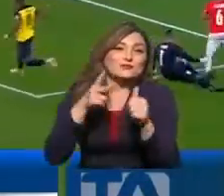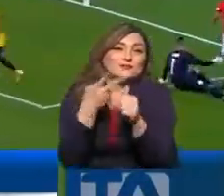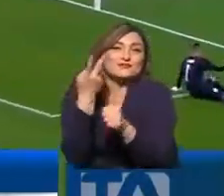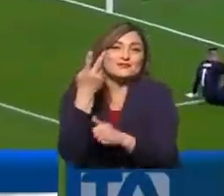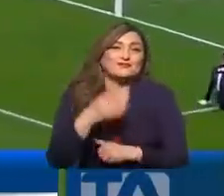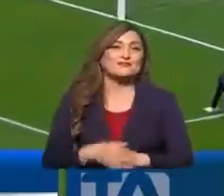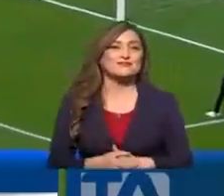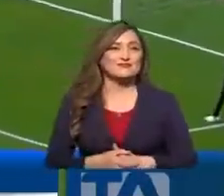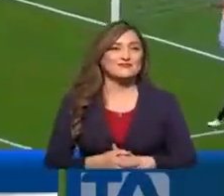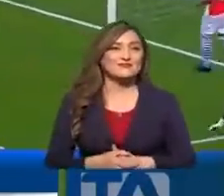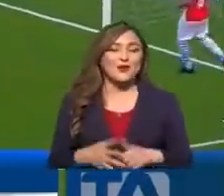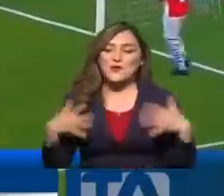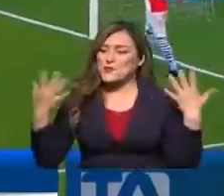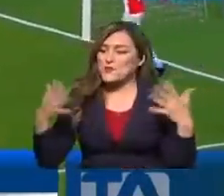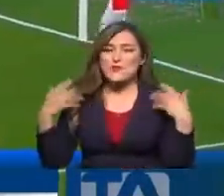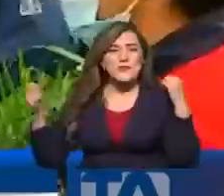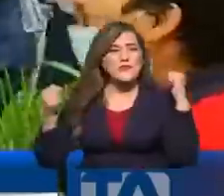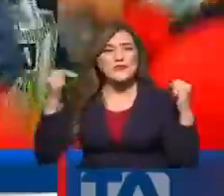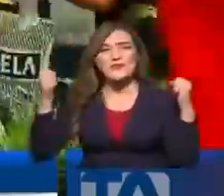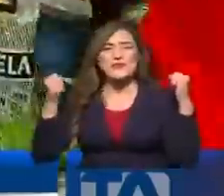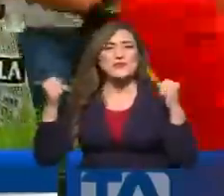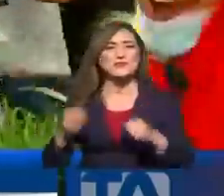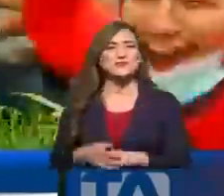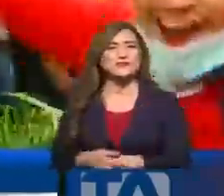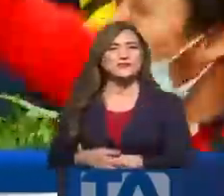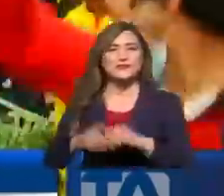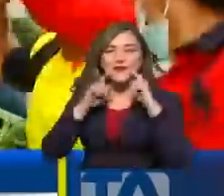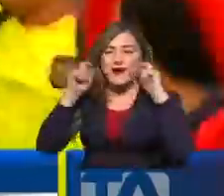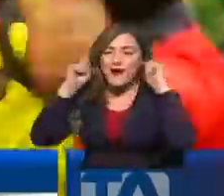segundo, se desató la algarabía.